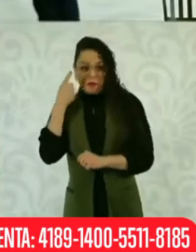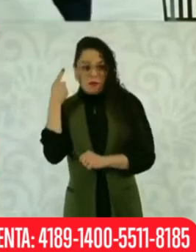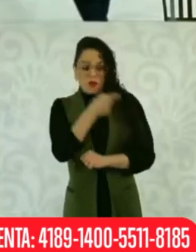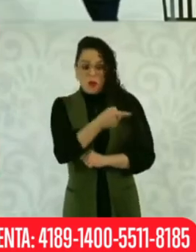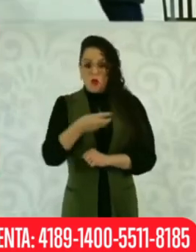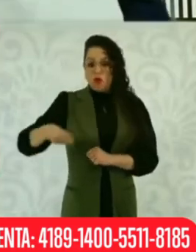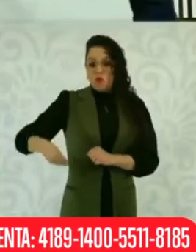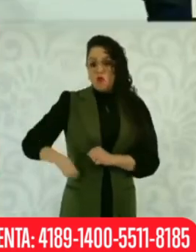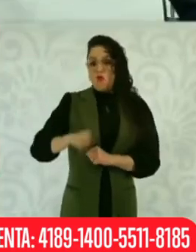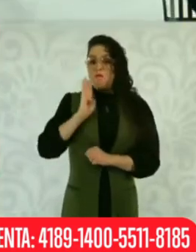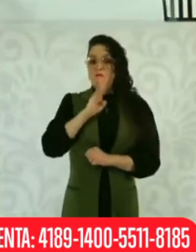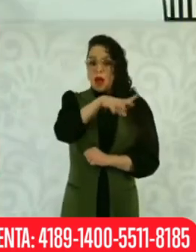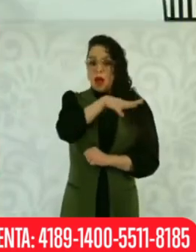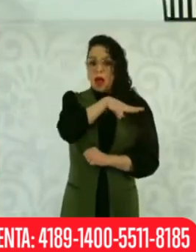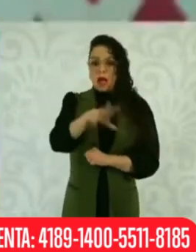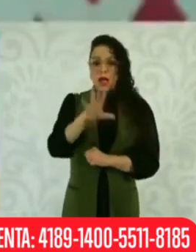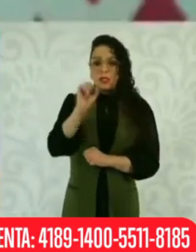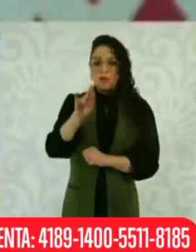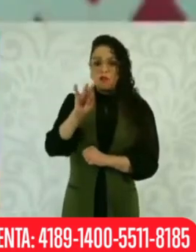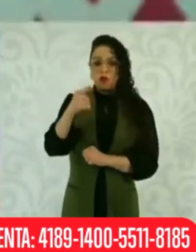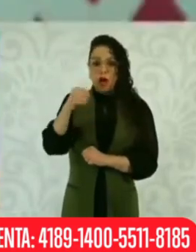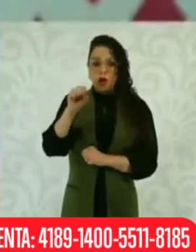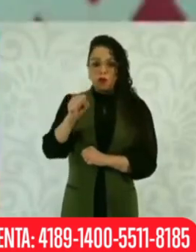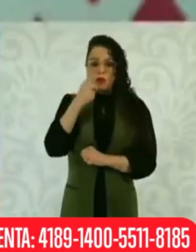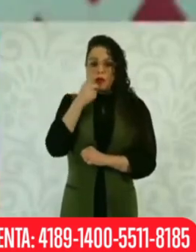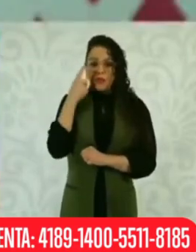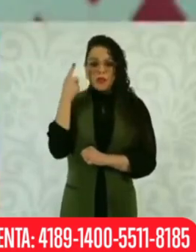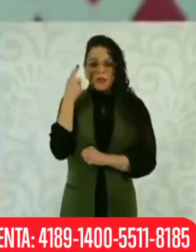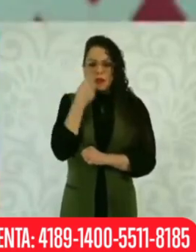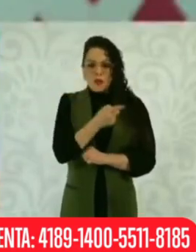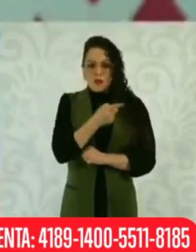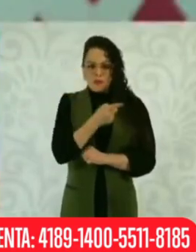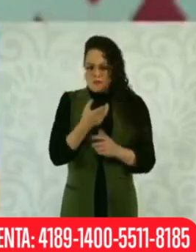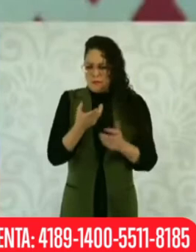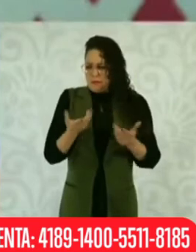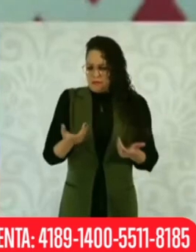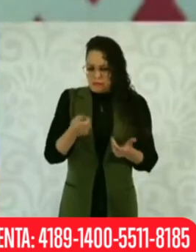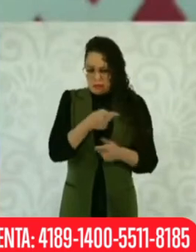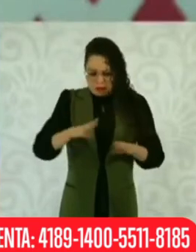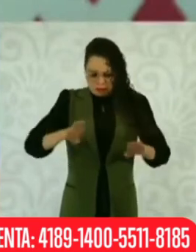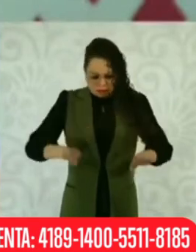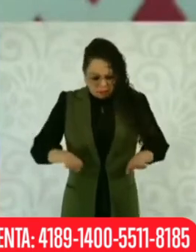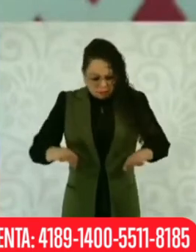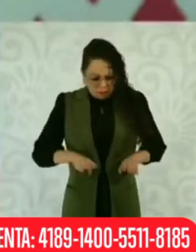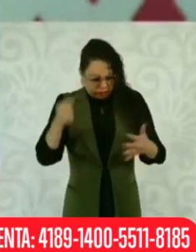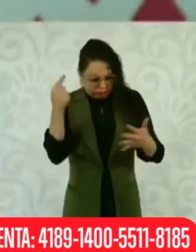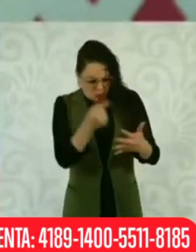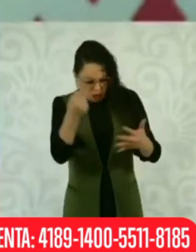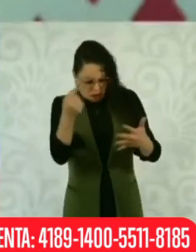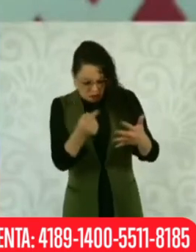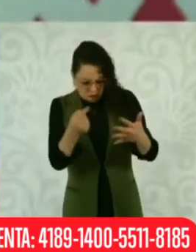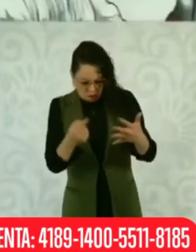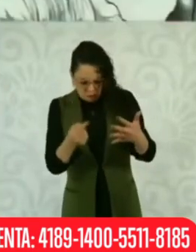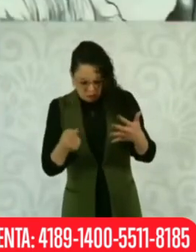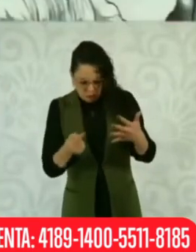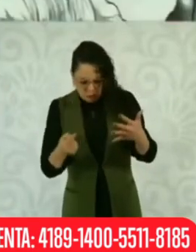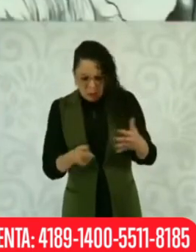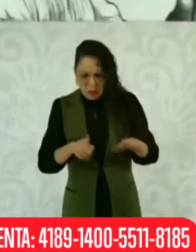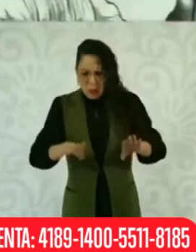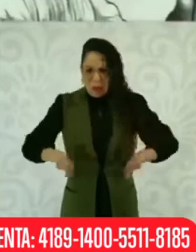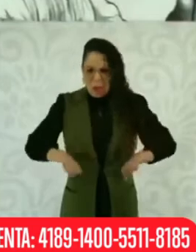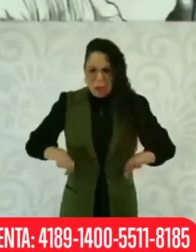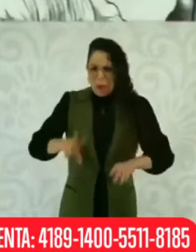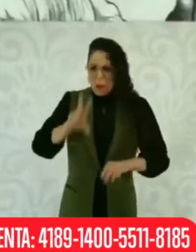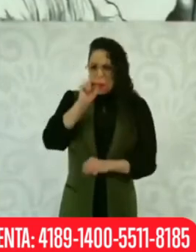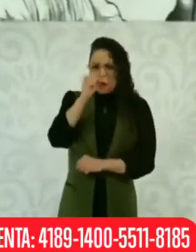Cienfuegos, que lo identificaba como una persona totalmente distinta a la que es, por su altura, por sus